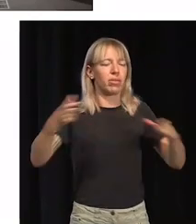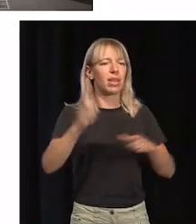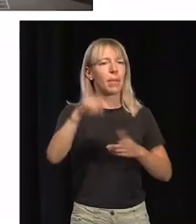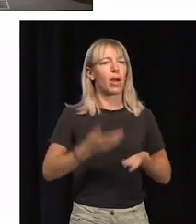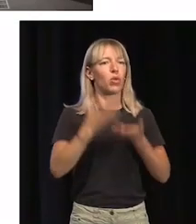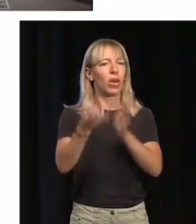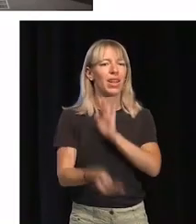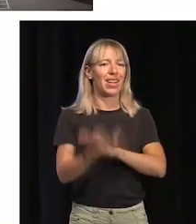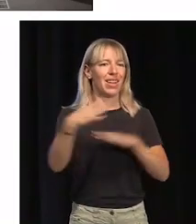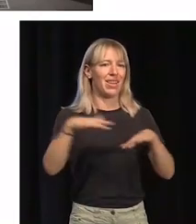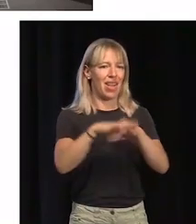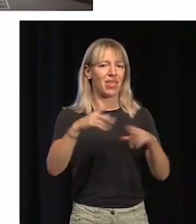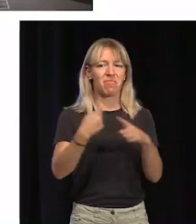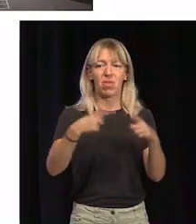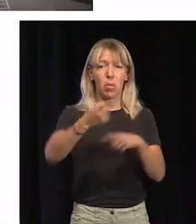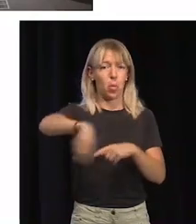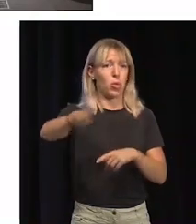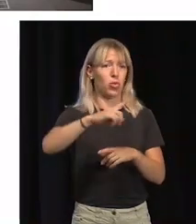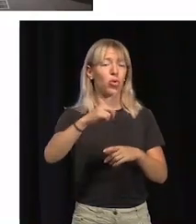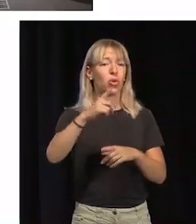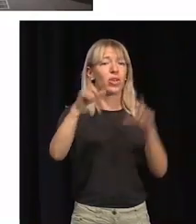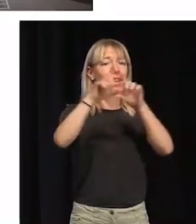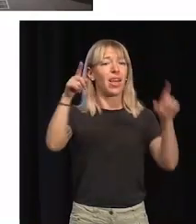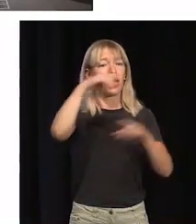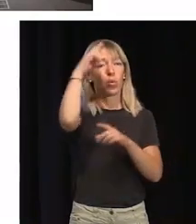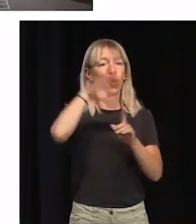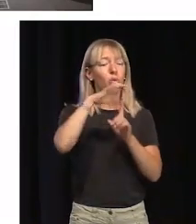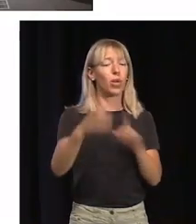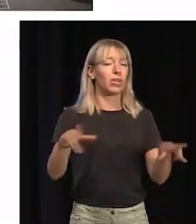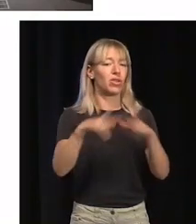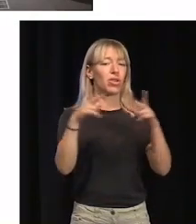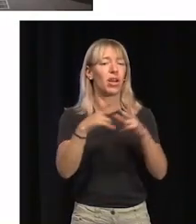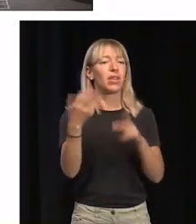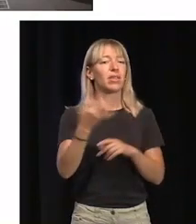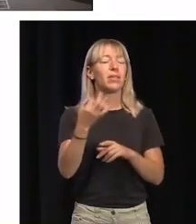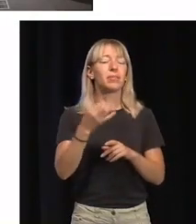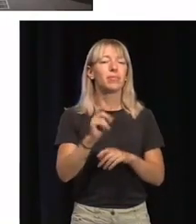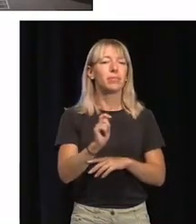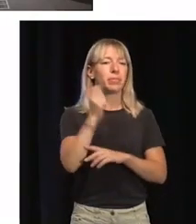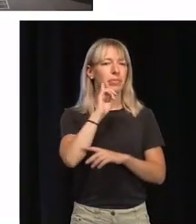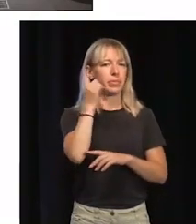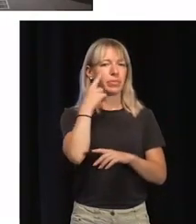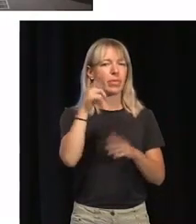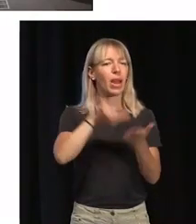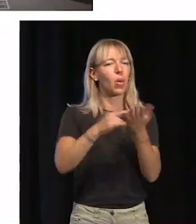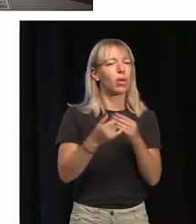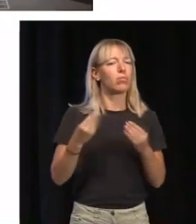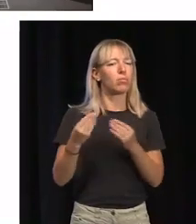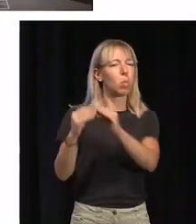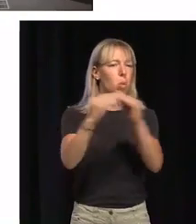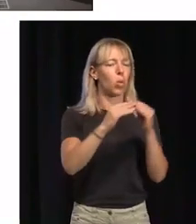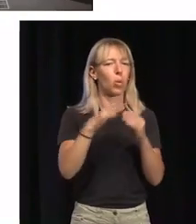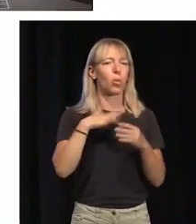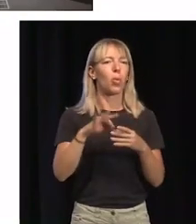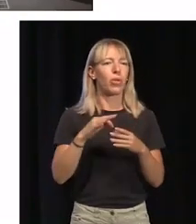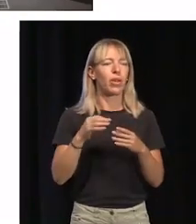ayuden a crear redes entre vosotros, entre las entidades culturales y entre las entidades sociales, que encontremos el tono, que encontremos el lenguaje común, que podamos hacer